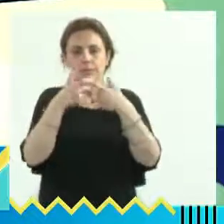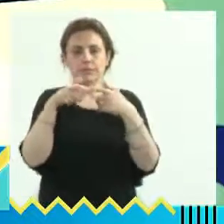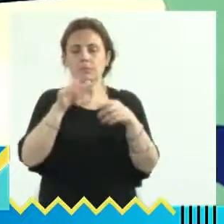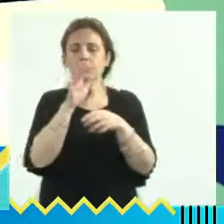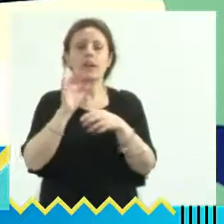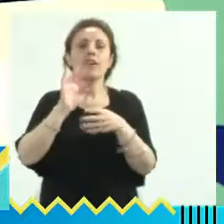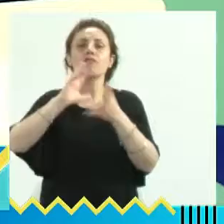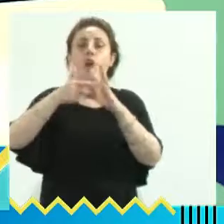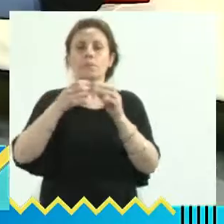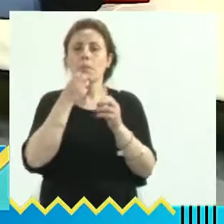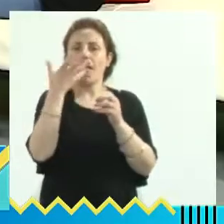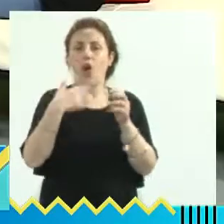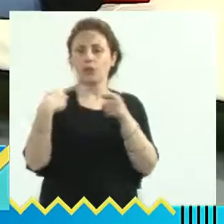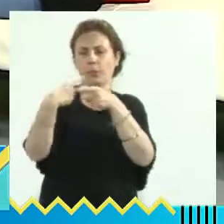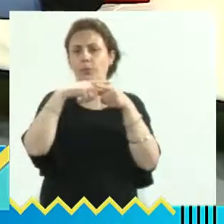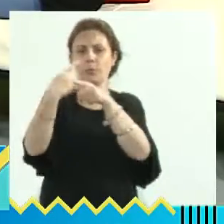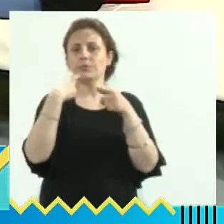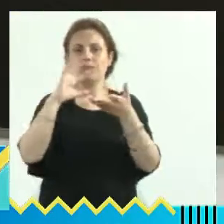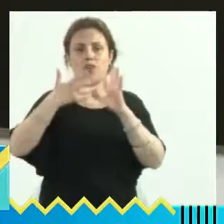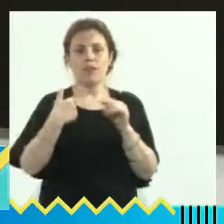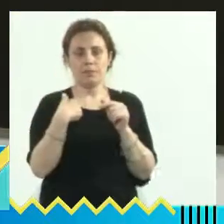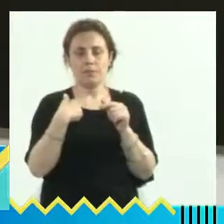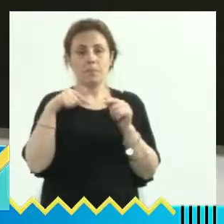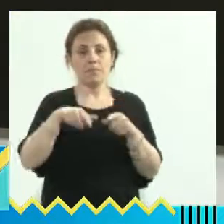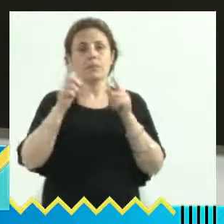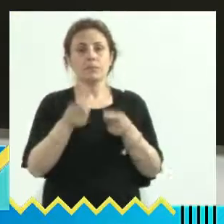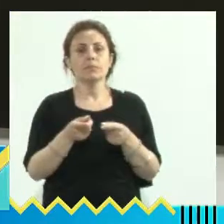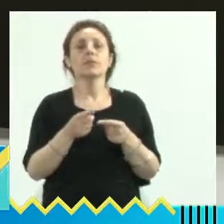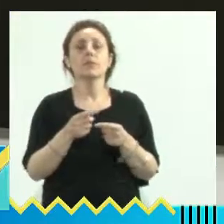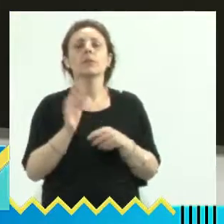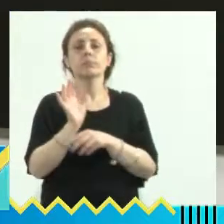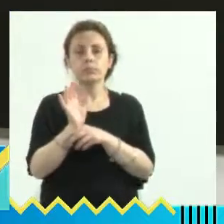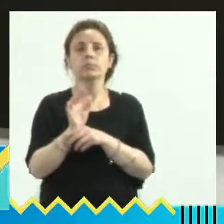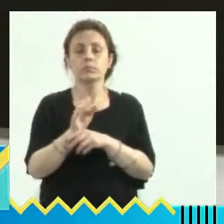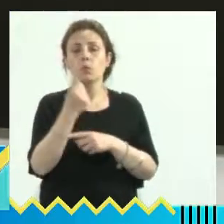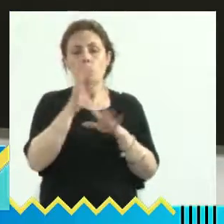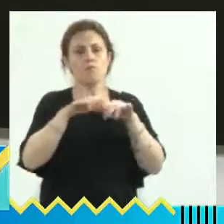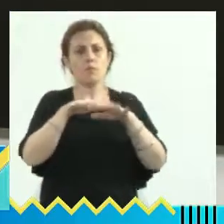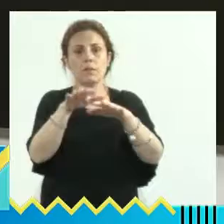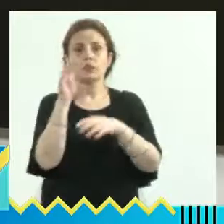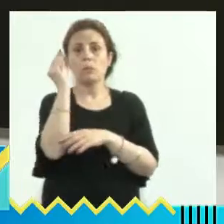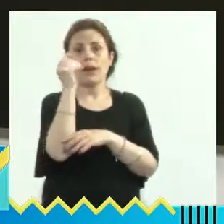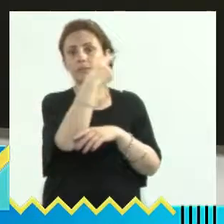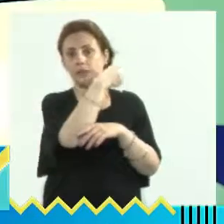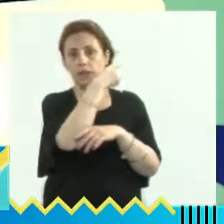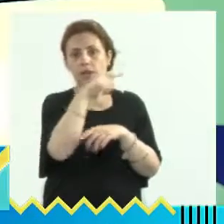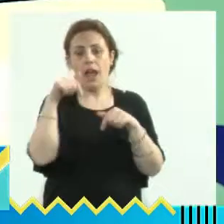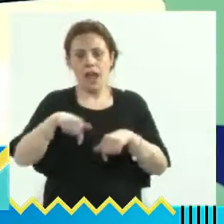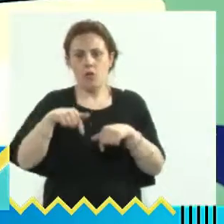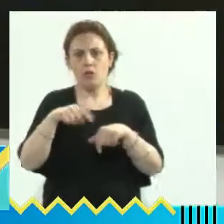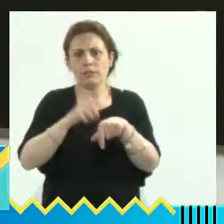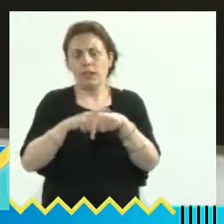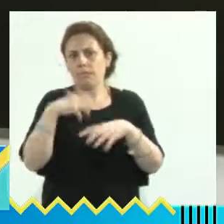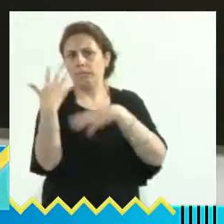discusión. Bien, ahí quería resaltar lo que decías vos recién, un movimiento de mujeres en Brasil, en un momento electoral tan candente como lo tienen ellos, y a